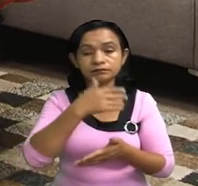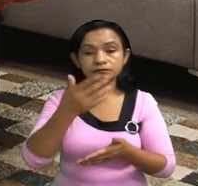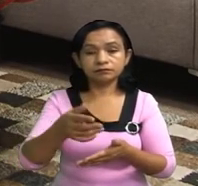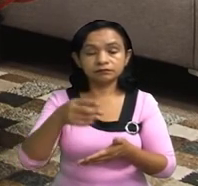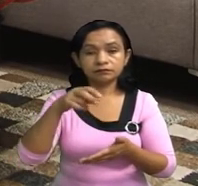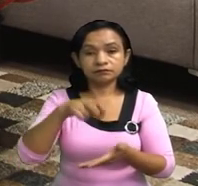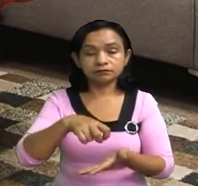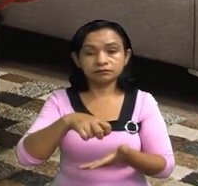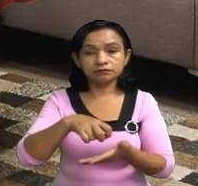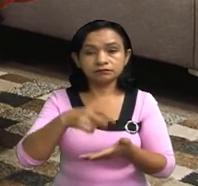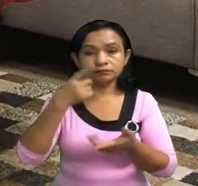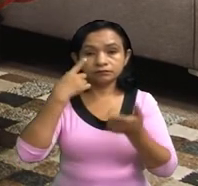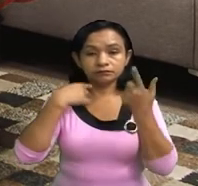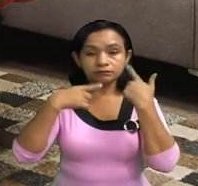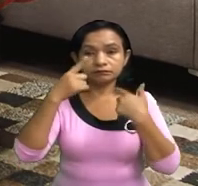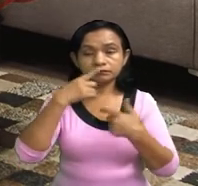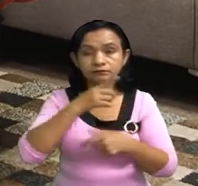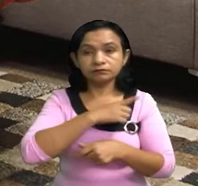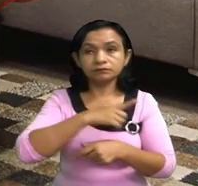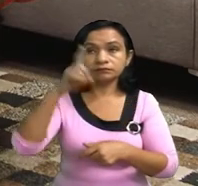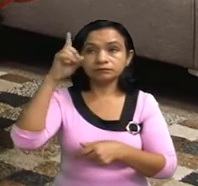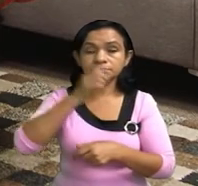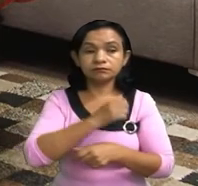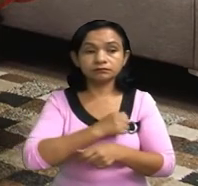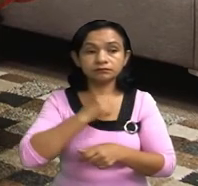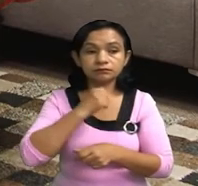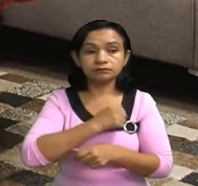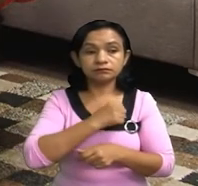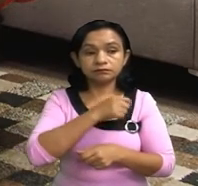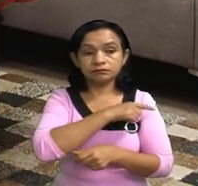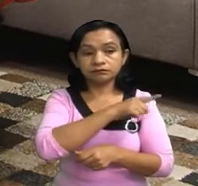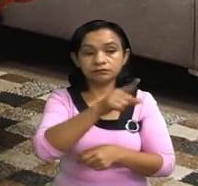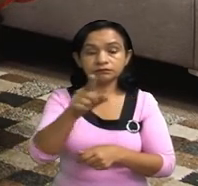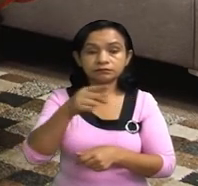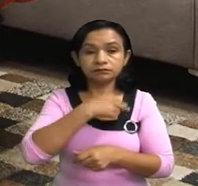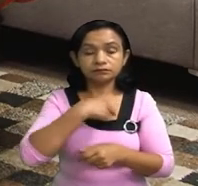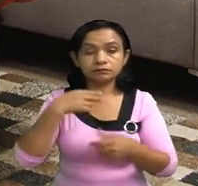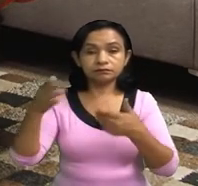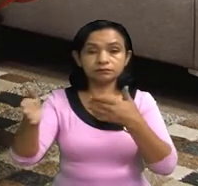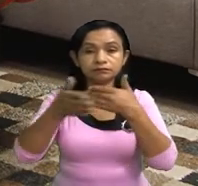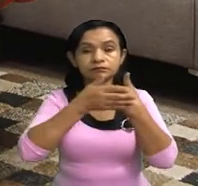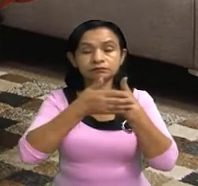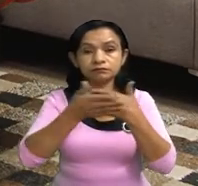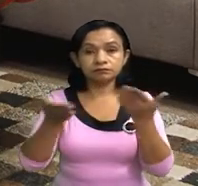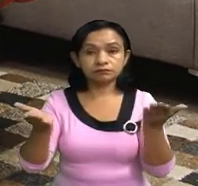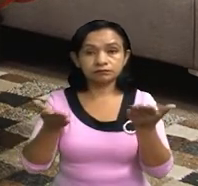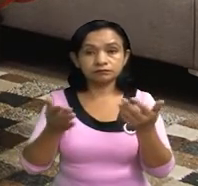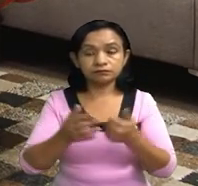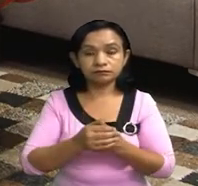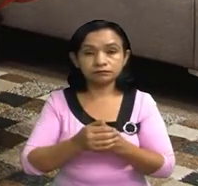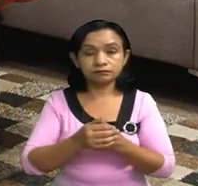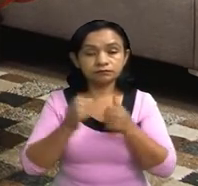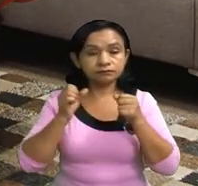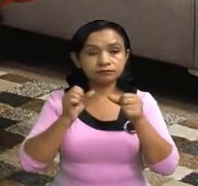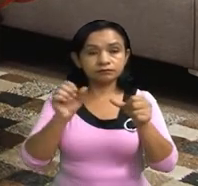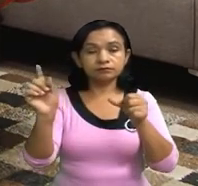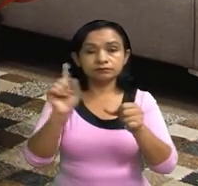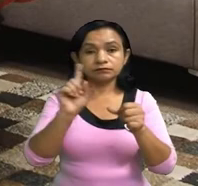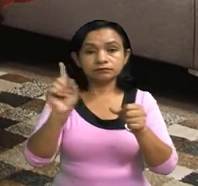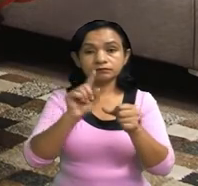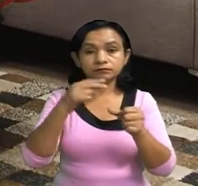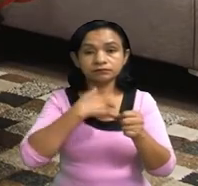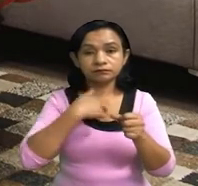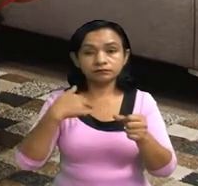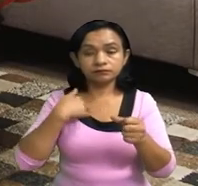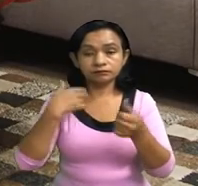oró y le pidió a Dios que los perdonara a los que le habían cerrado las puertas. No sigan